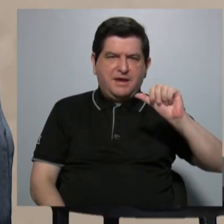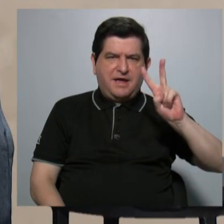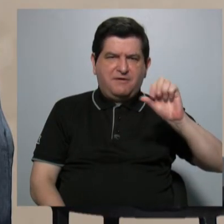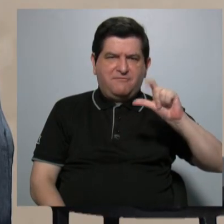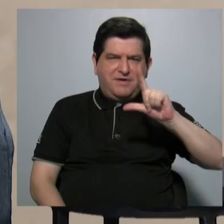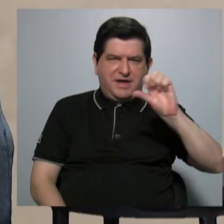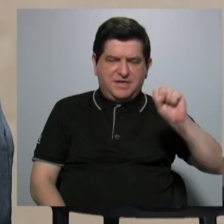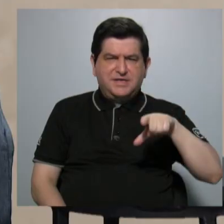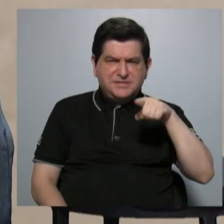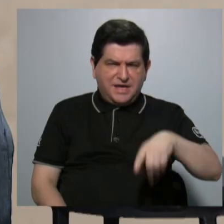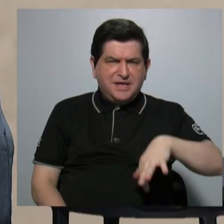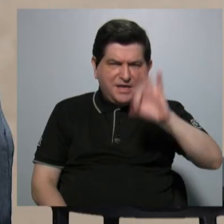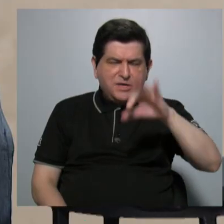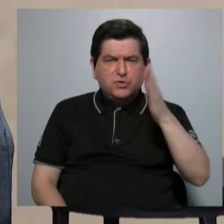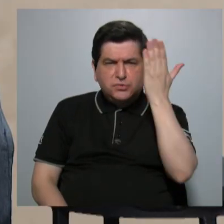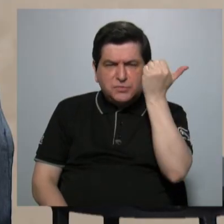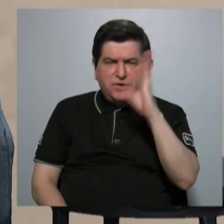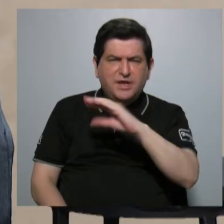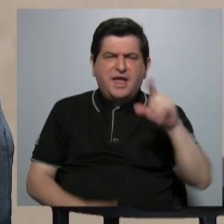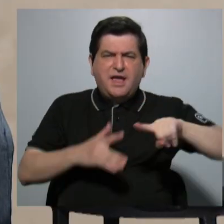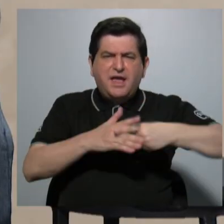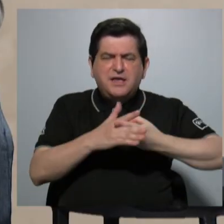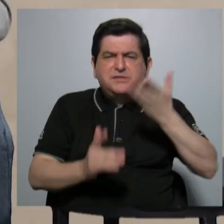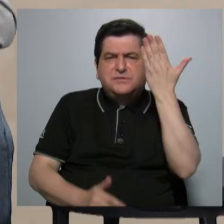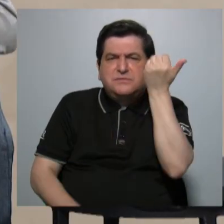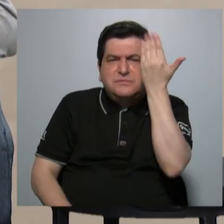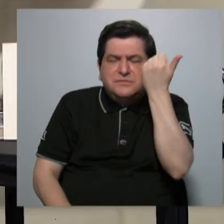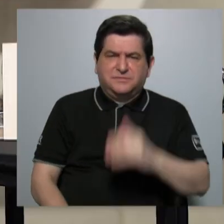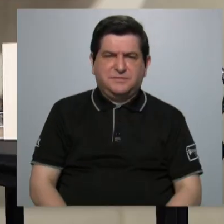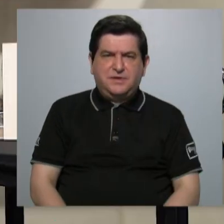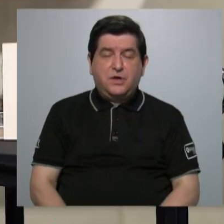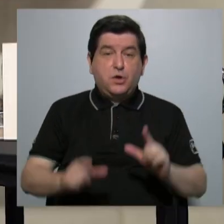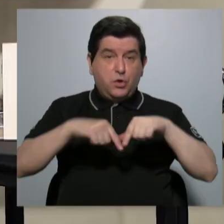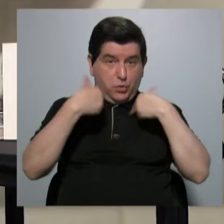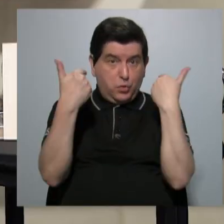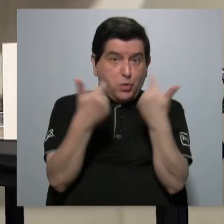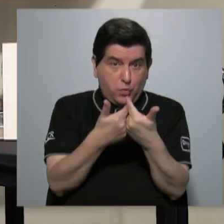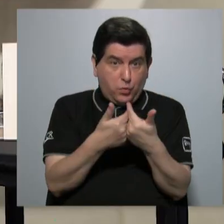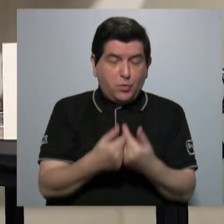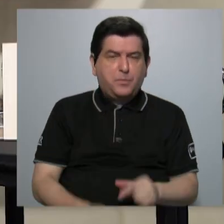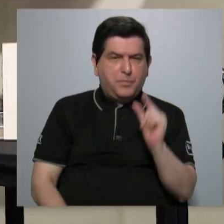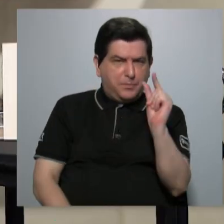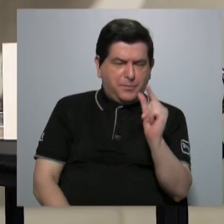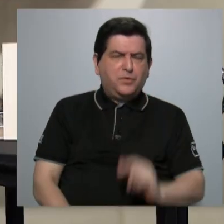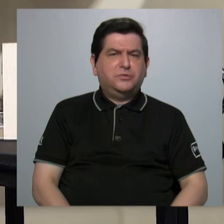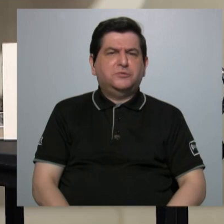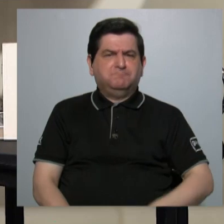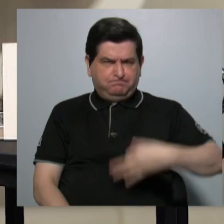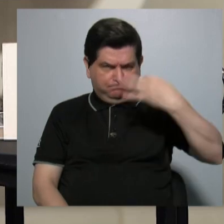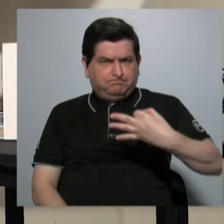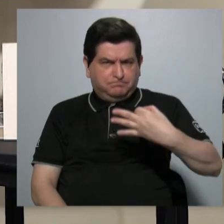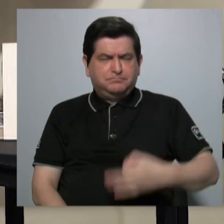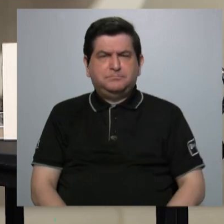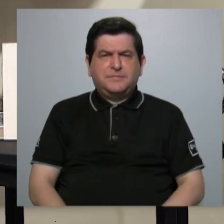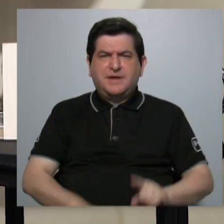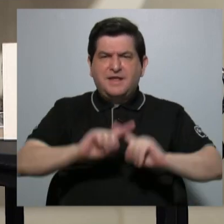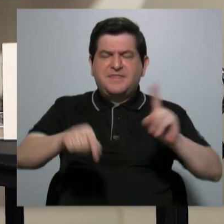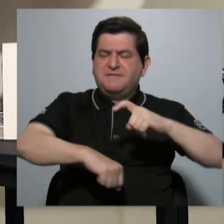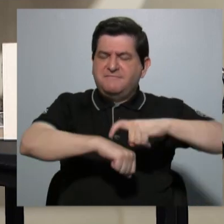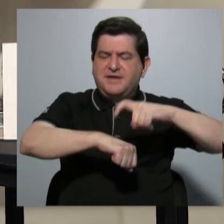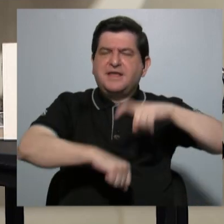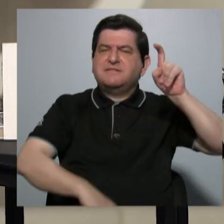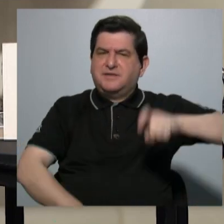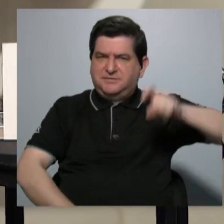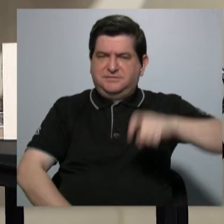estos músicos? Sí. ¿Y por qué estos instrumentos? Sí. Para que un grupo de cámara se asiente, tiene que pasar por varias